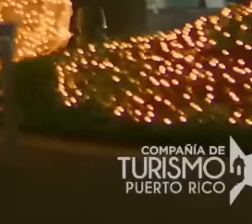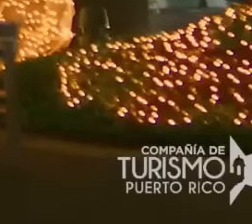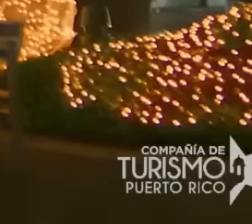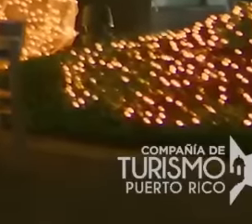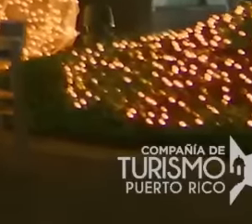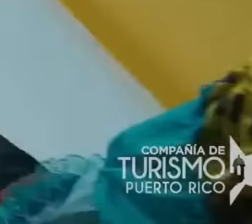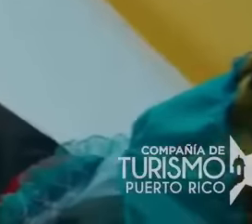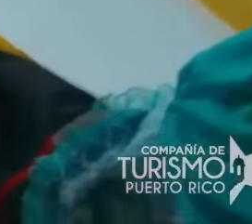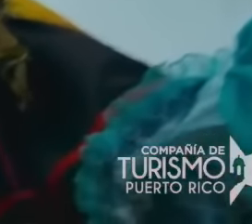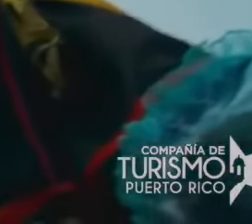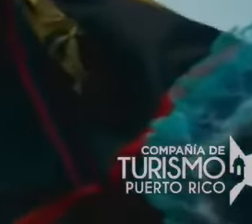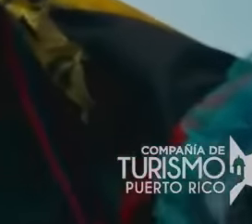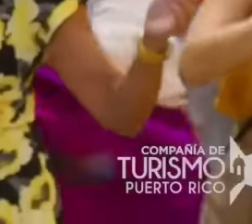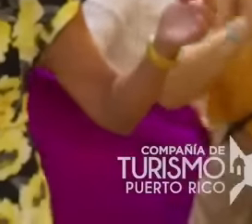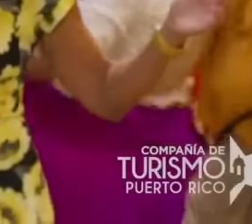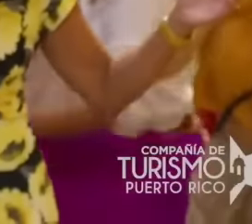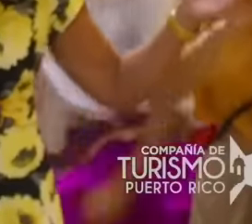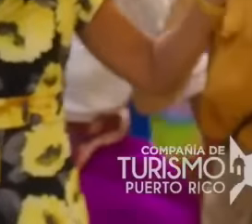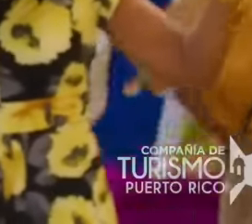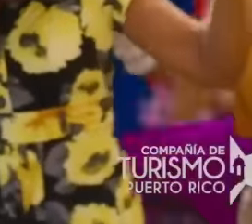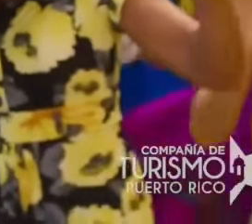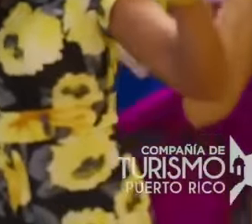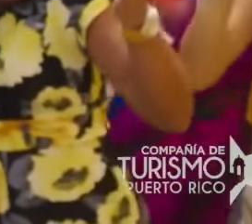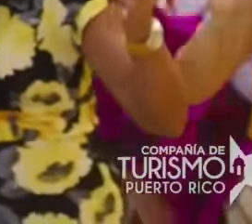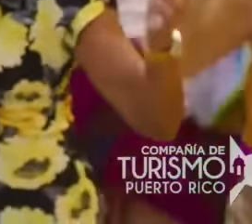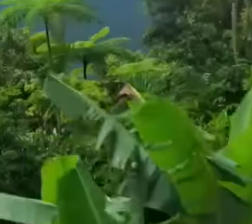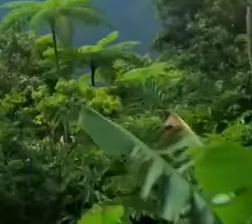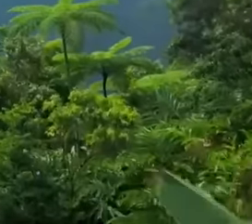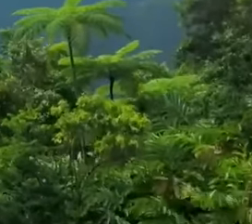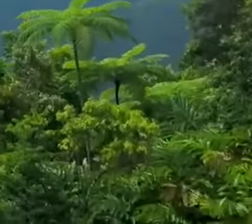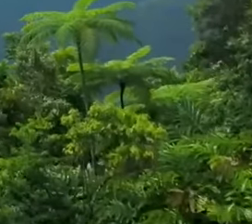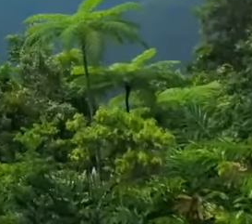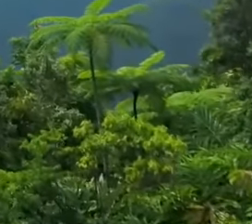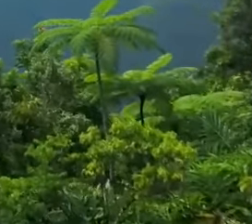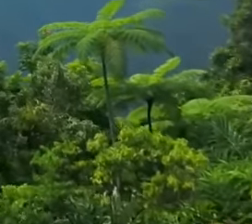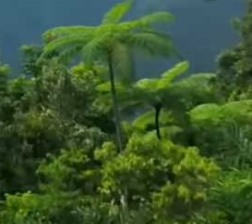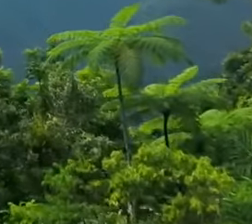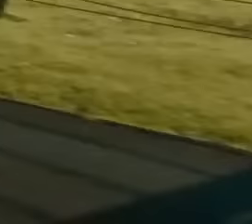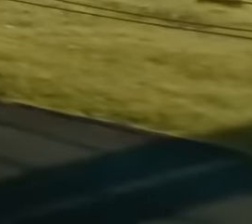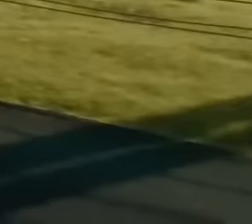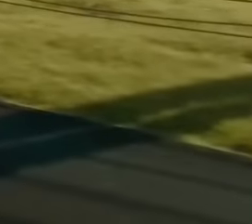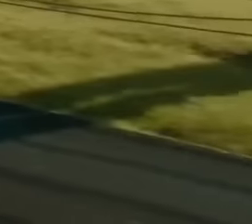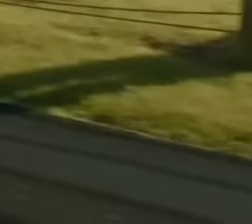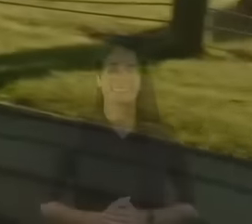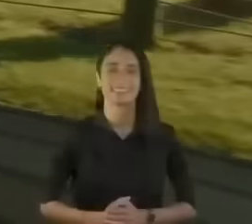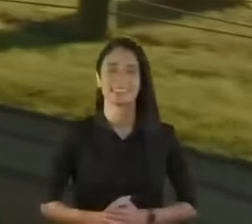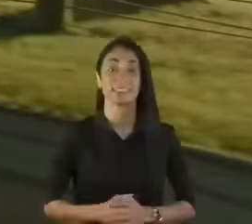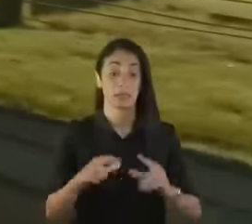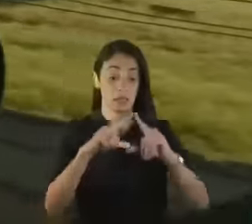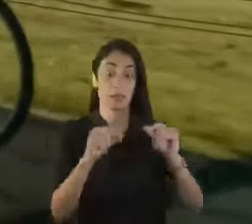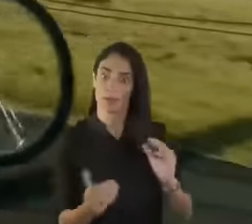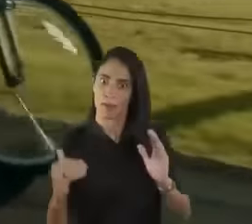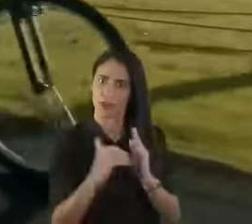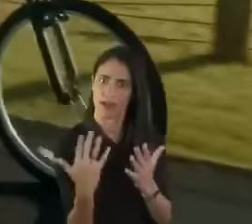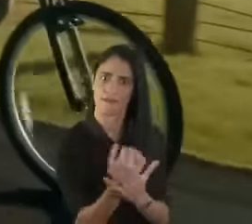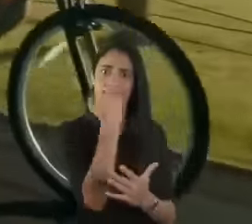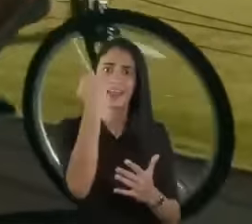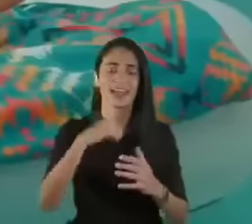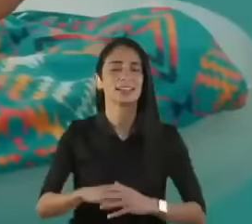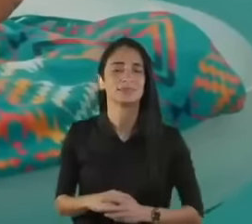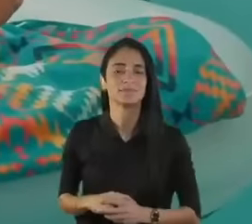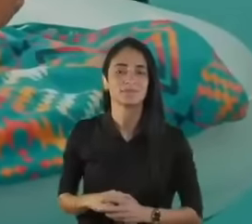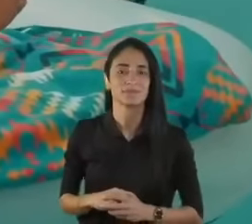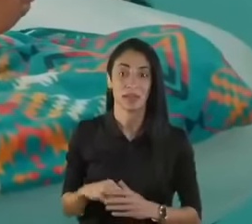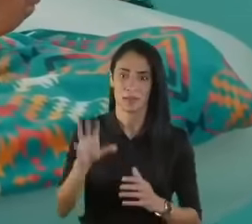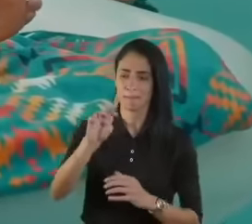las mejores navidades del mundo. Disfrútalas turisteando por tu isla. ¡Para que se peguen otra vez!